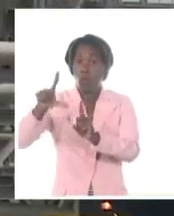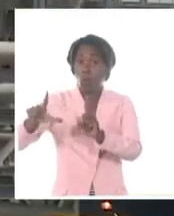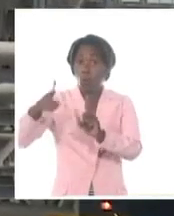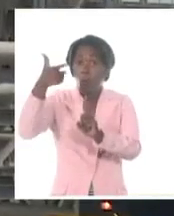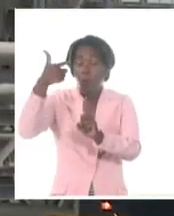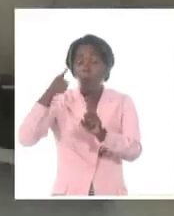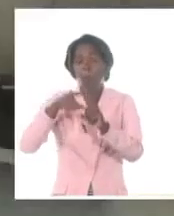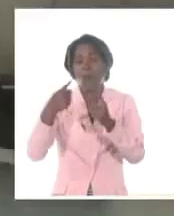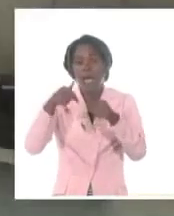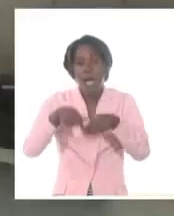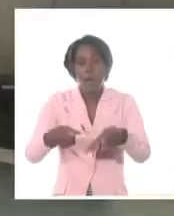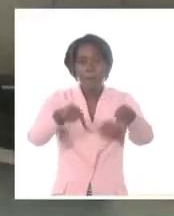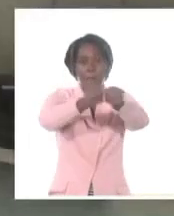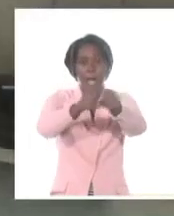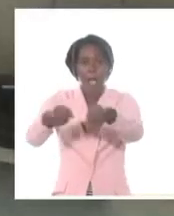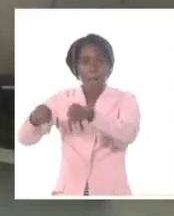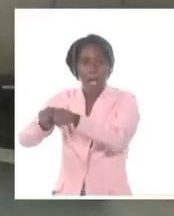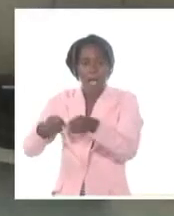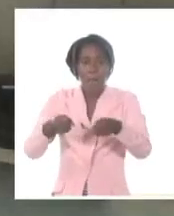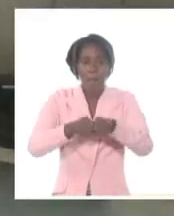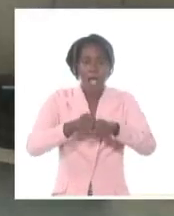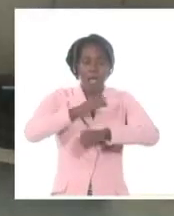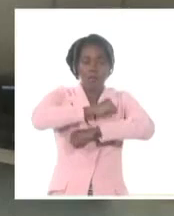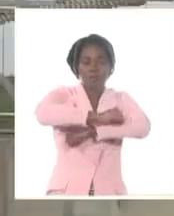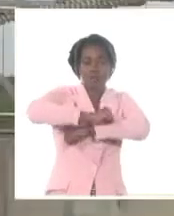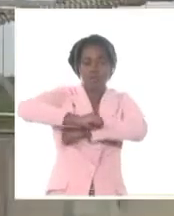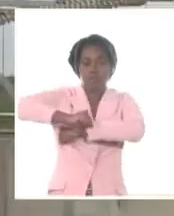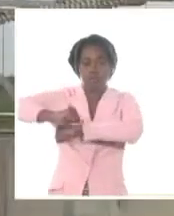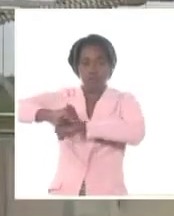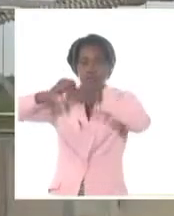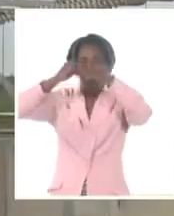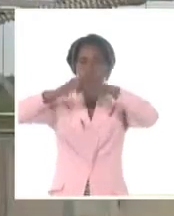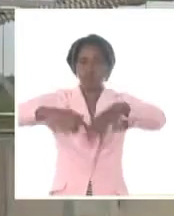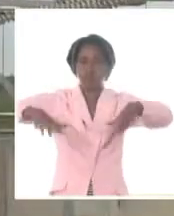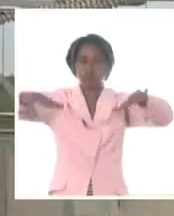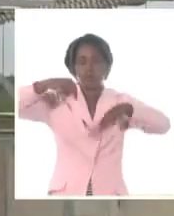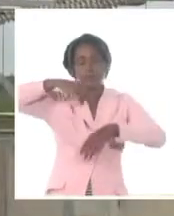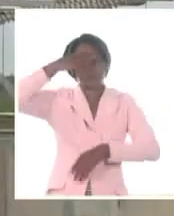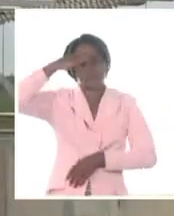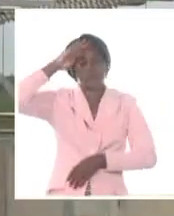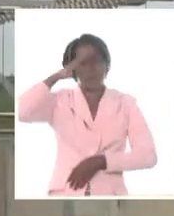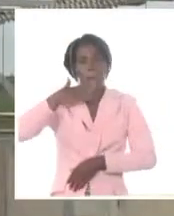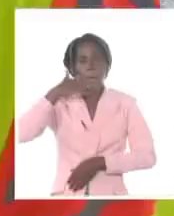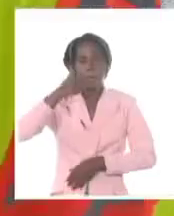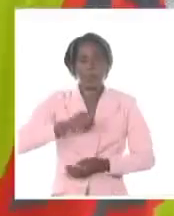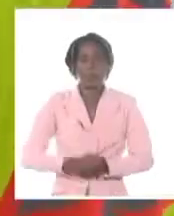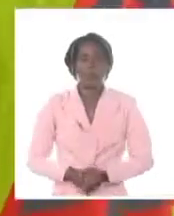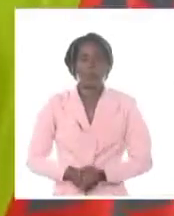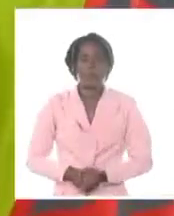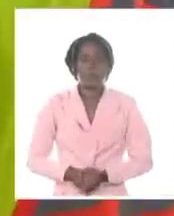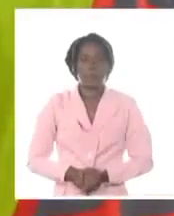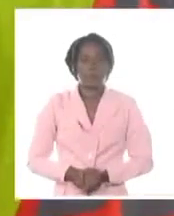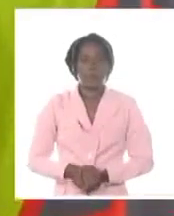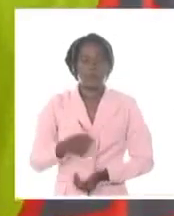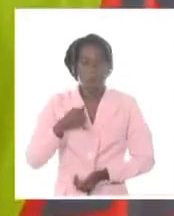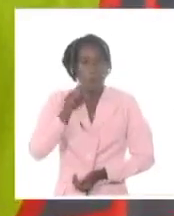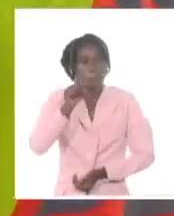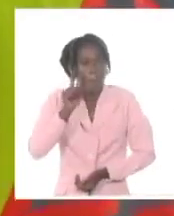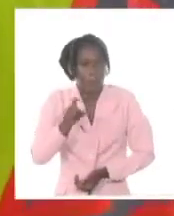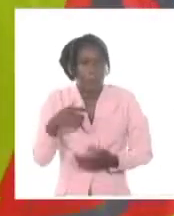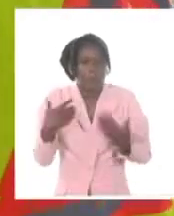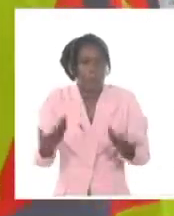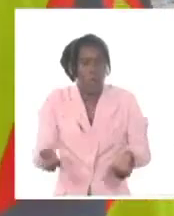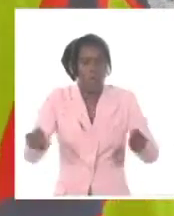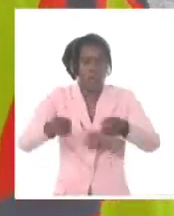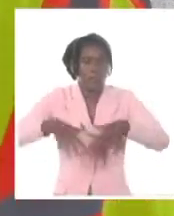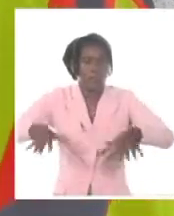restablecer capacidades de generación al sistema eléctrico nacional. Preguntado sobre la situación de la